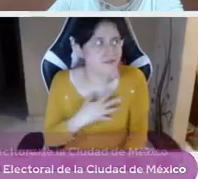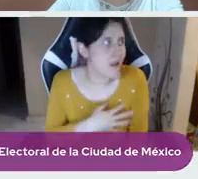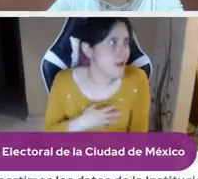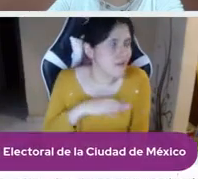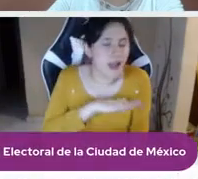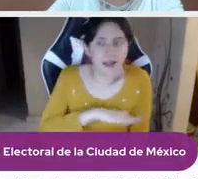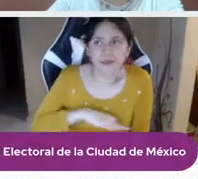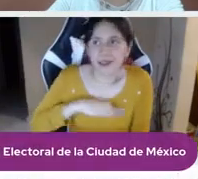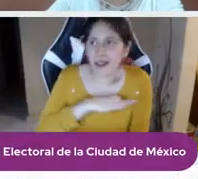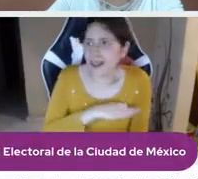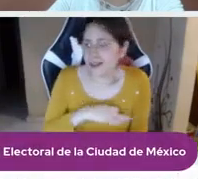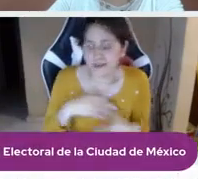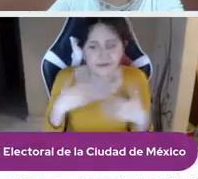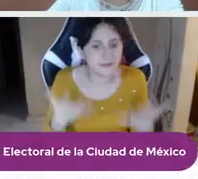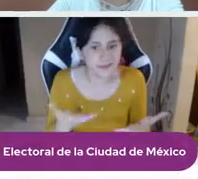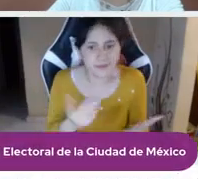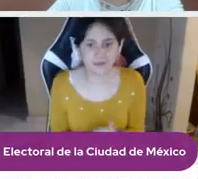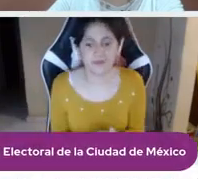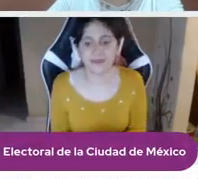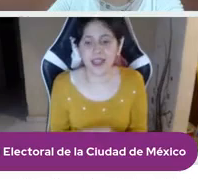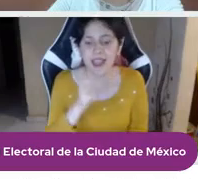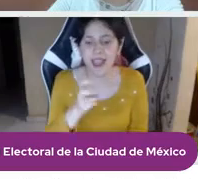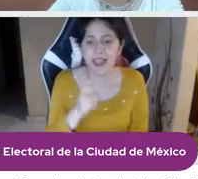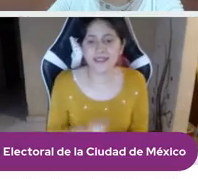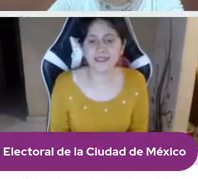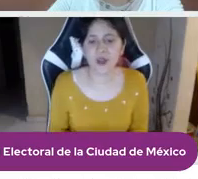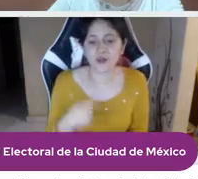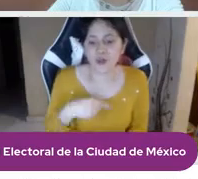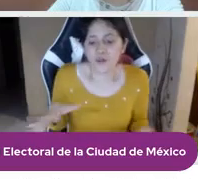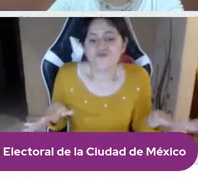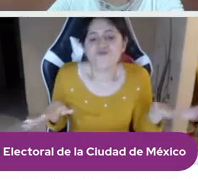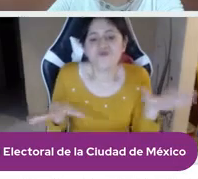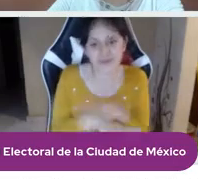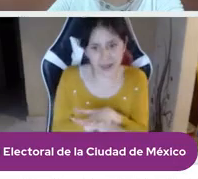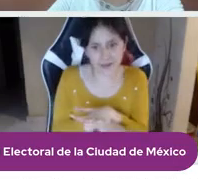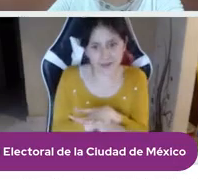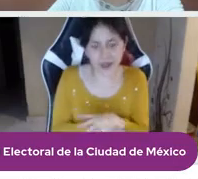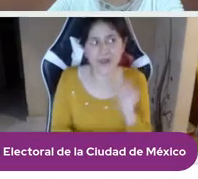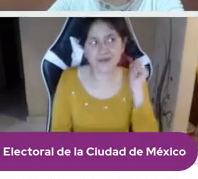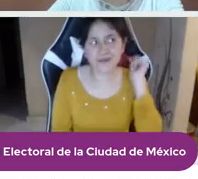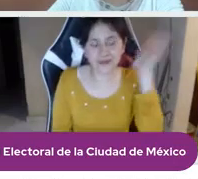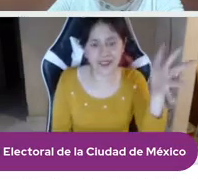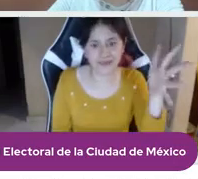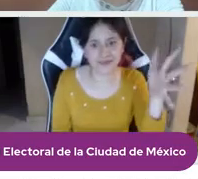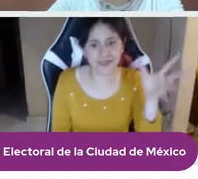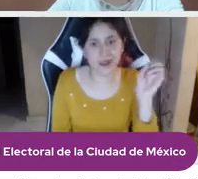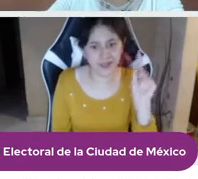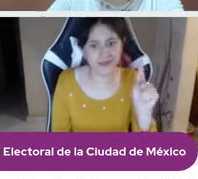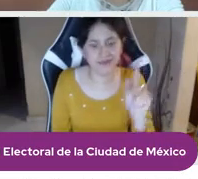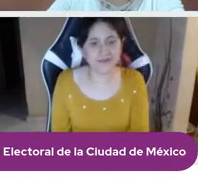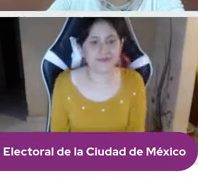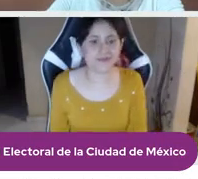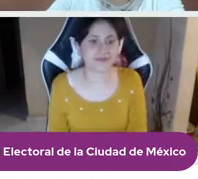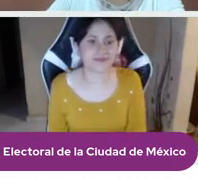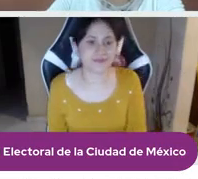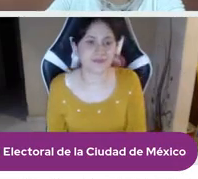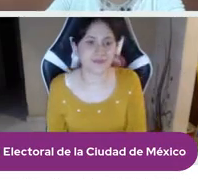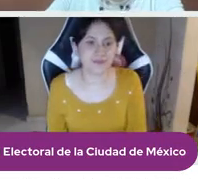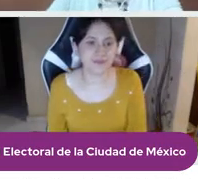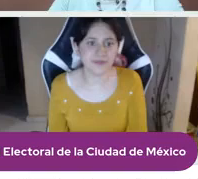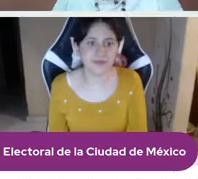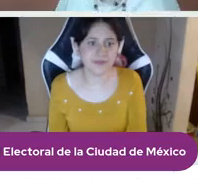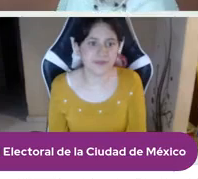que tú quieras, entonces a partir de ese momento tú empiezas a marcar tu destino, si podemos hablar de un destino, ¿no?